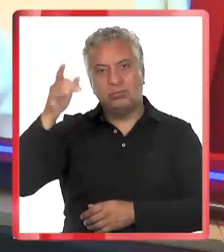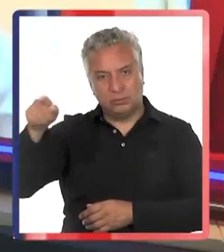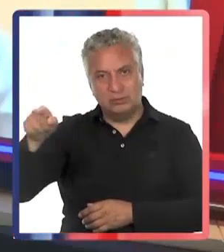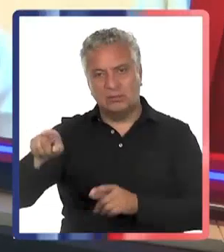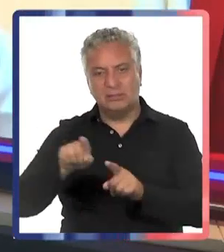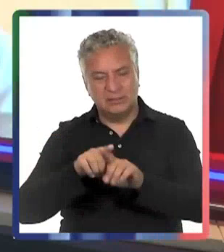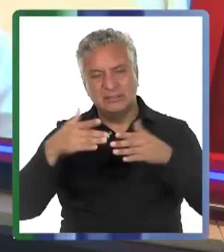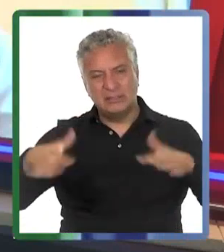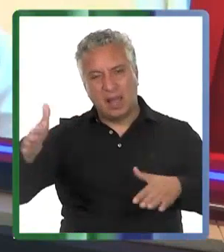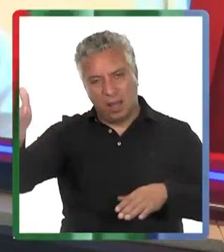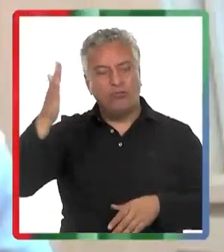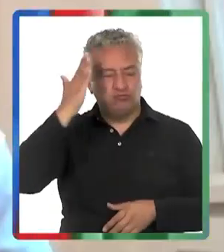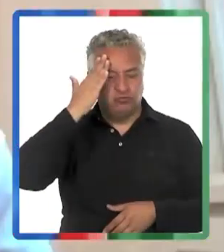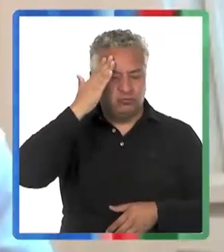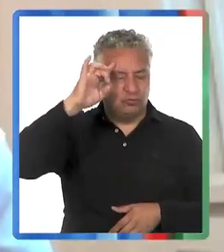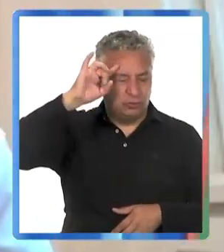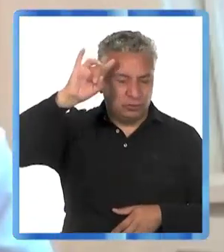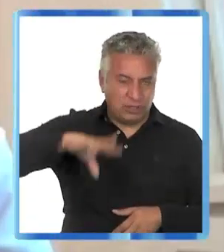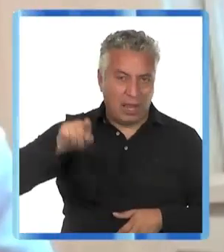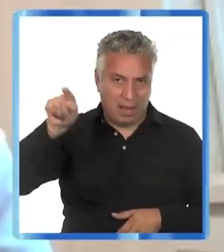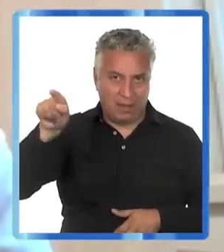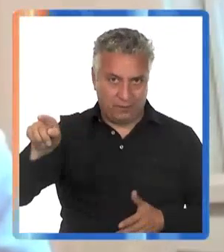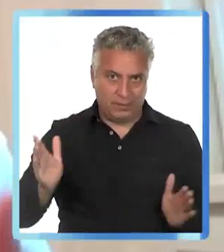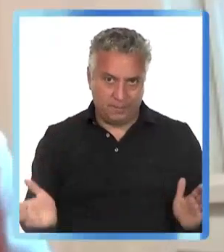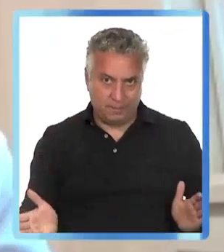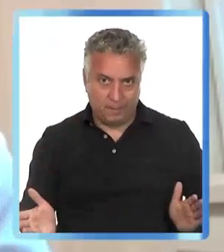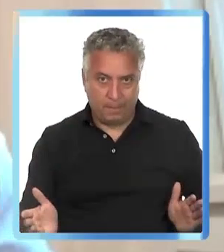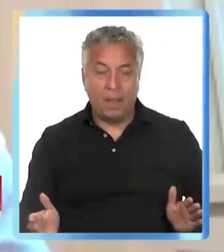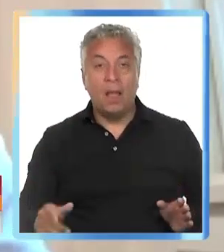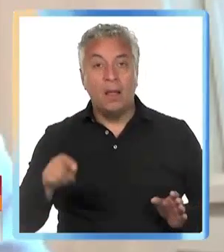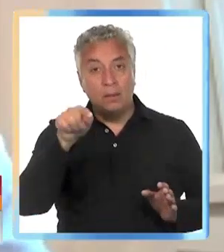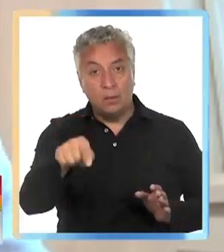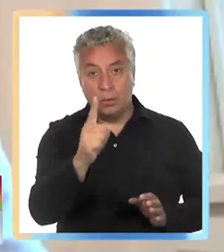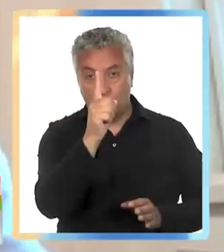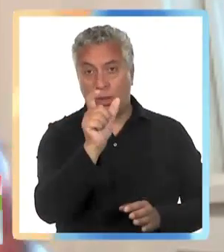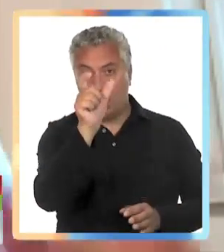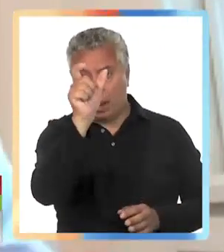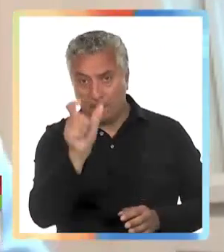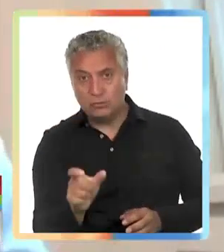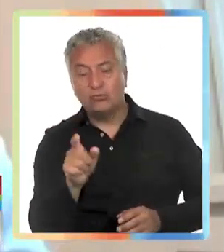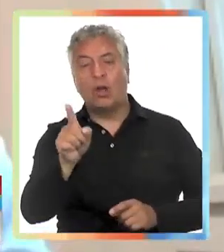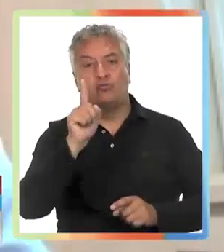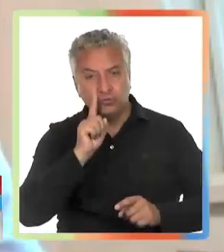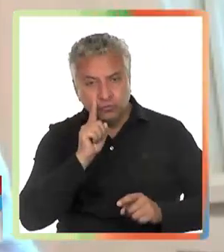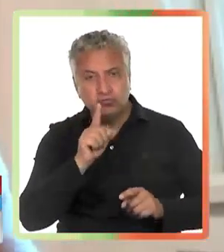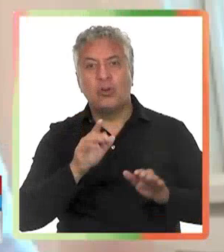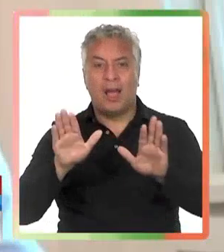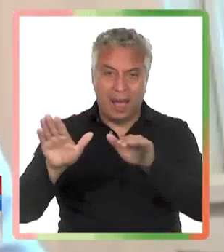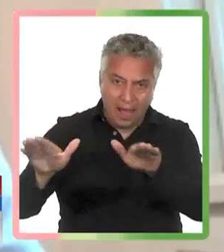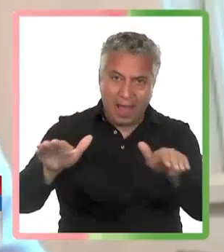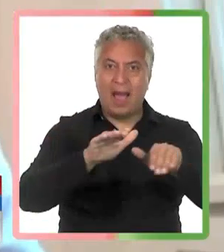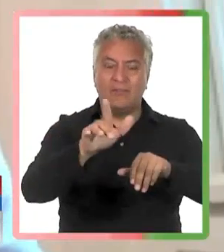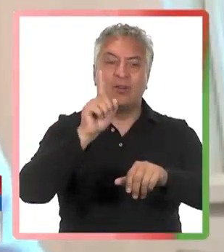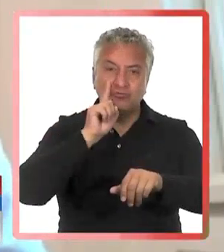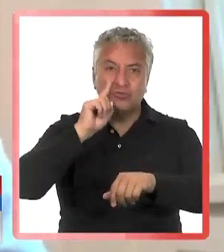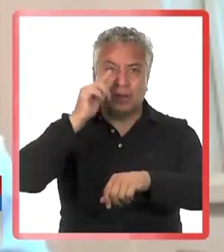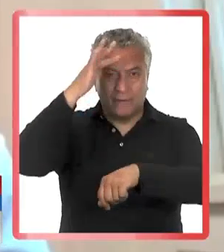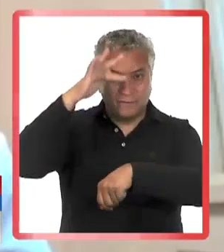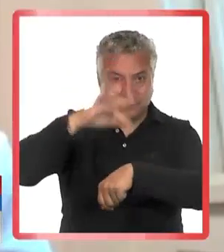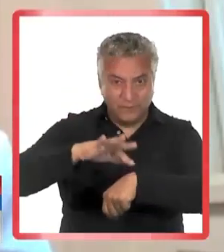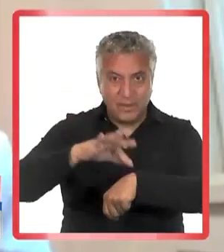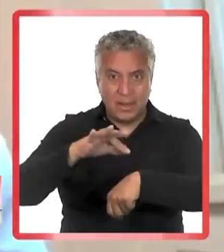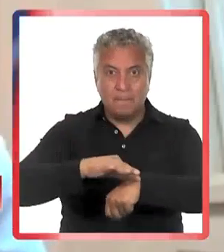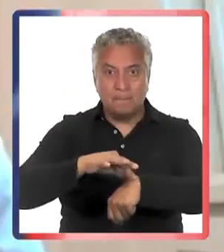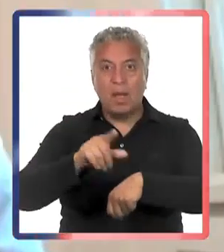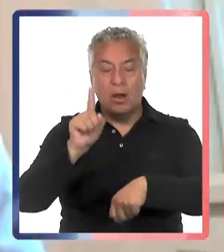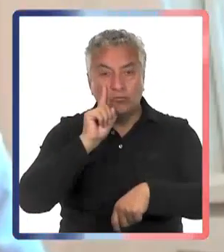está bastante estandarizado. En lo personal, digamos, si, como le digo, una persona tiene aves enfermas y comienza